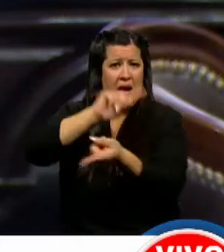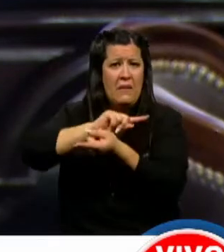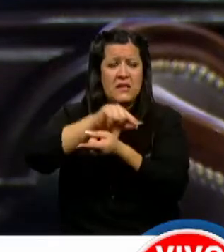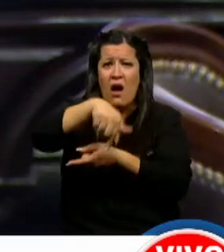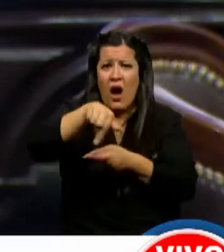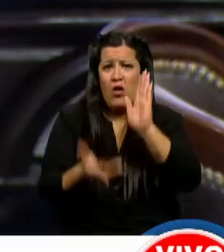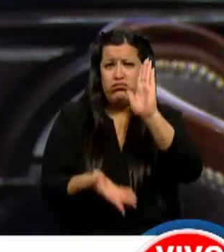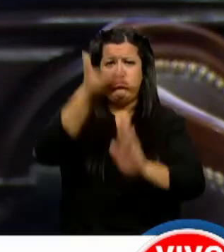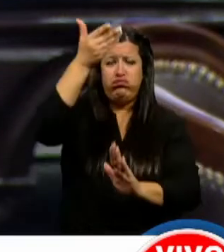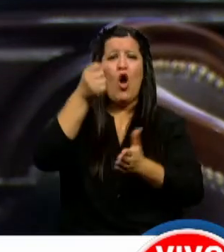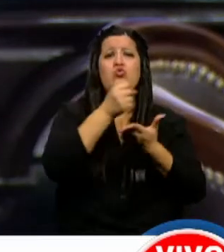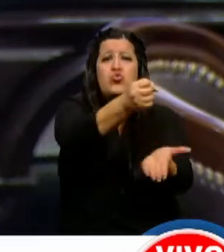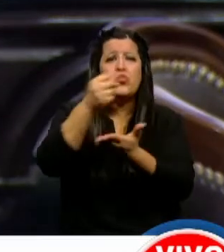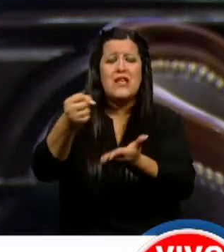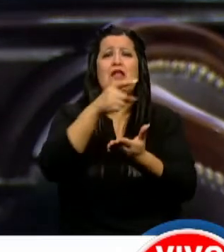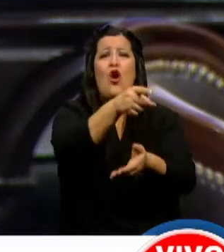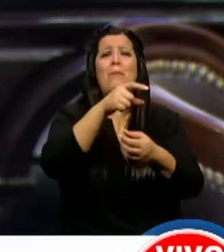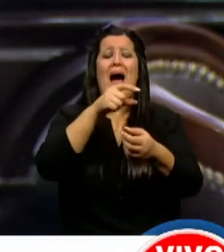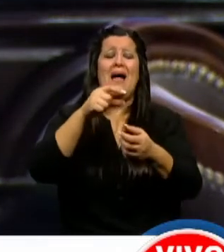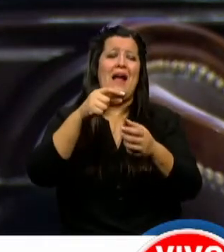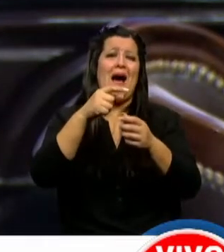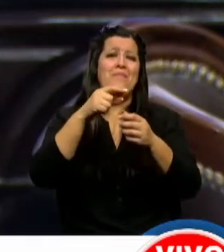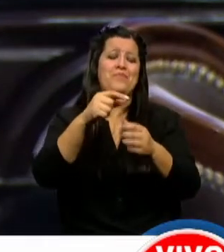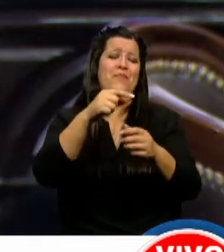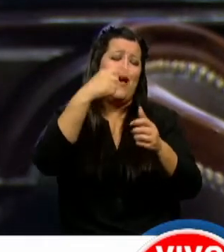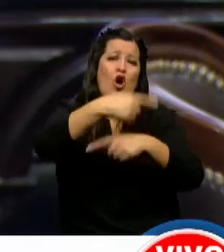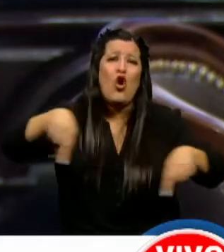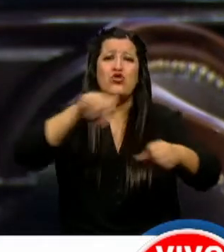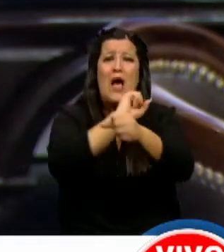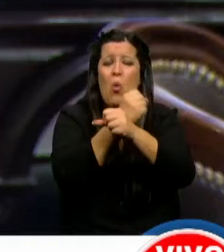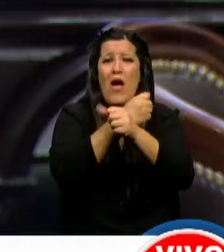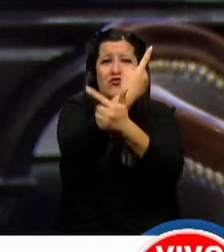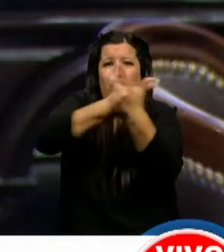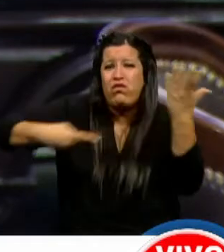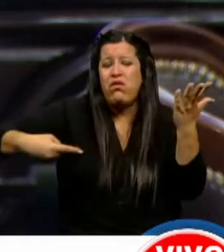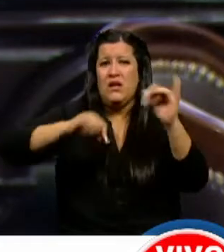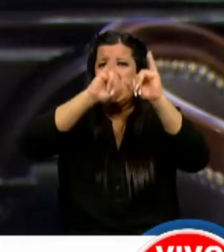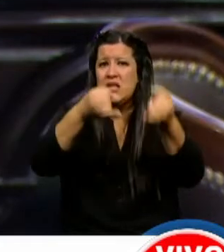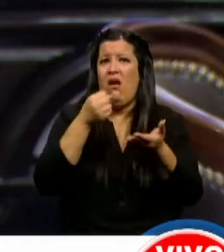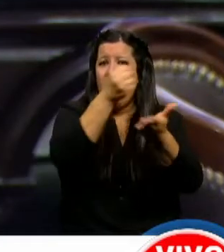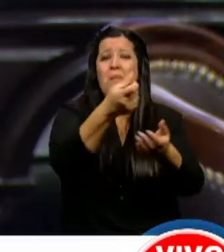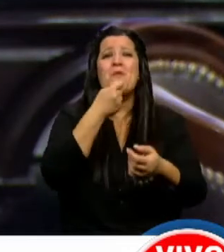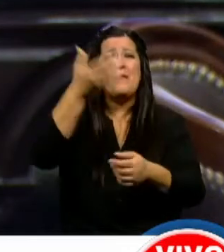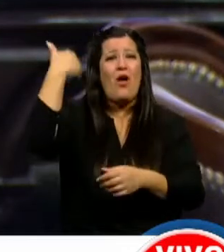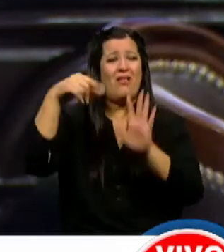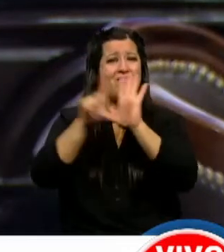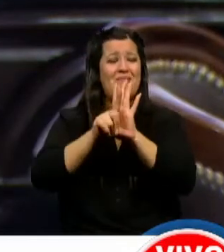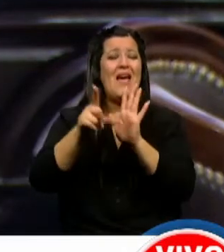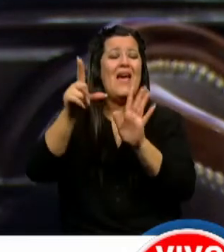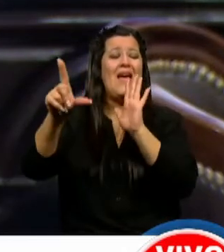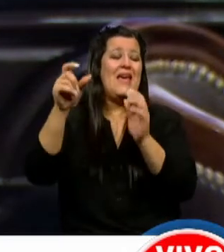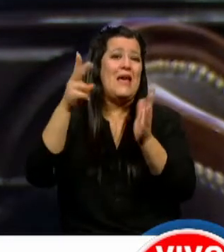aumentó el subsidio a los combustibles fósiles. Por ejemplo, entre otras cosas, cuando aprobábamos la ley del impuesto a la